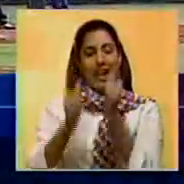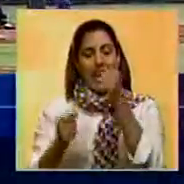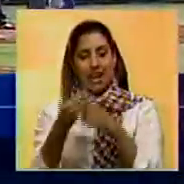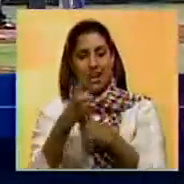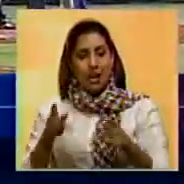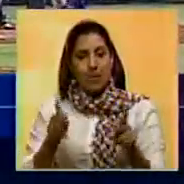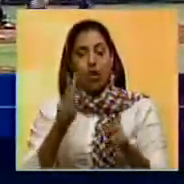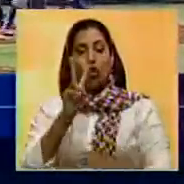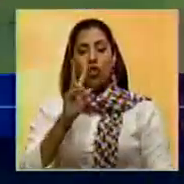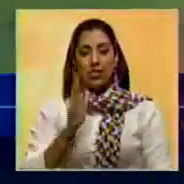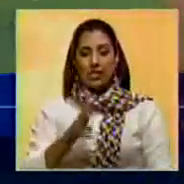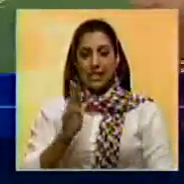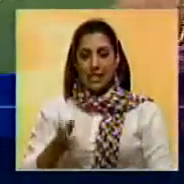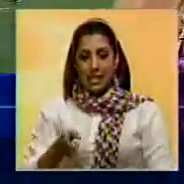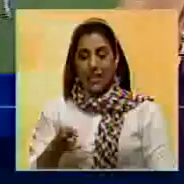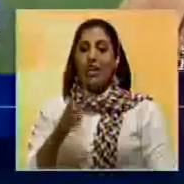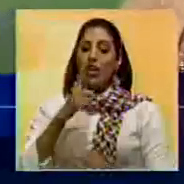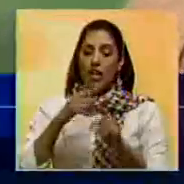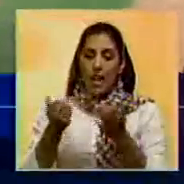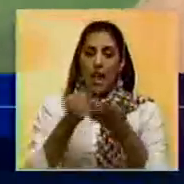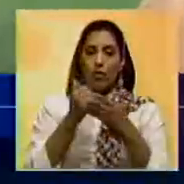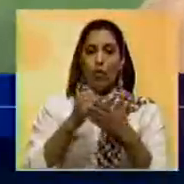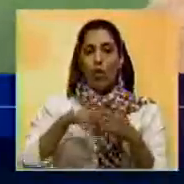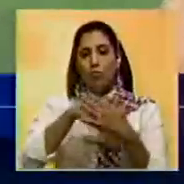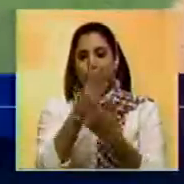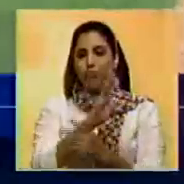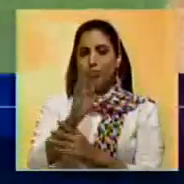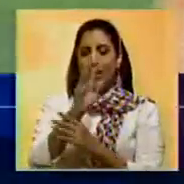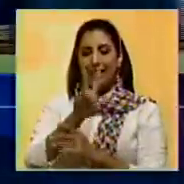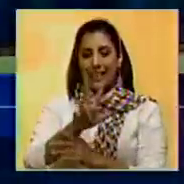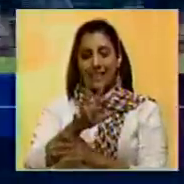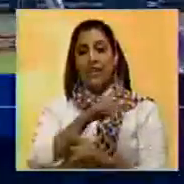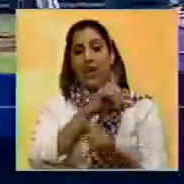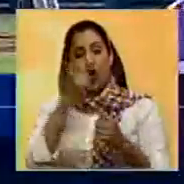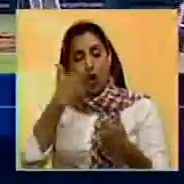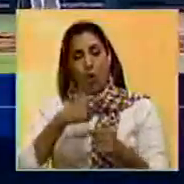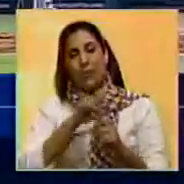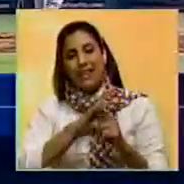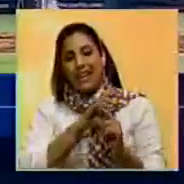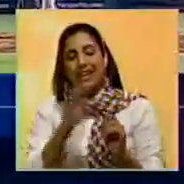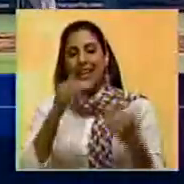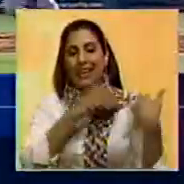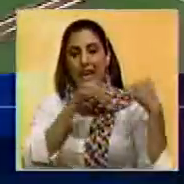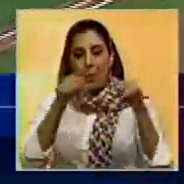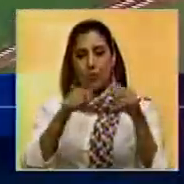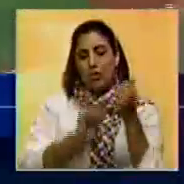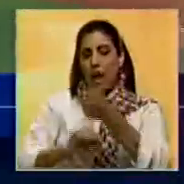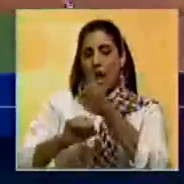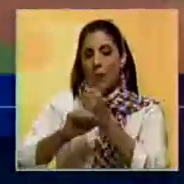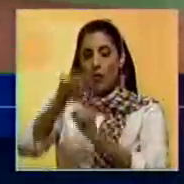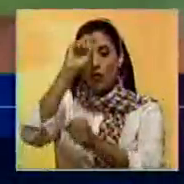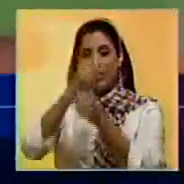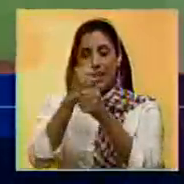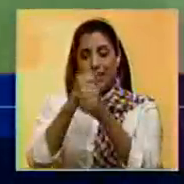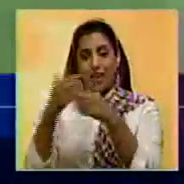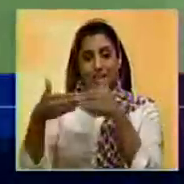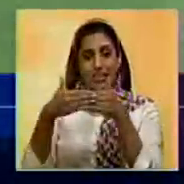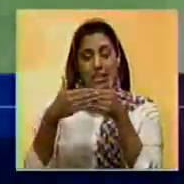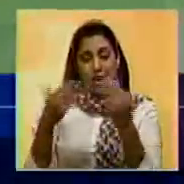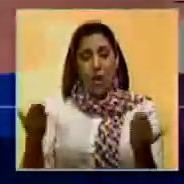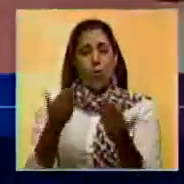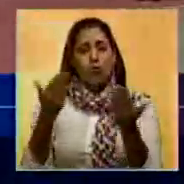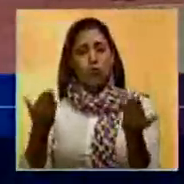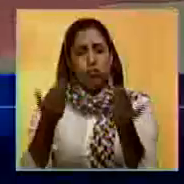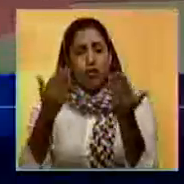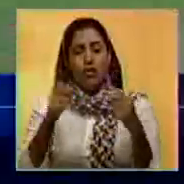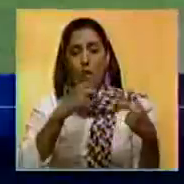permitida, 2 hits recibidos y abanicó a 3 contrarios. Ronnie Cedeño y Frank Díaz se encargaron de respaldar la labor de Serrano,